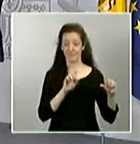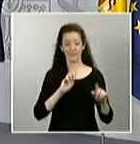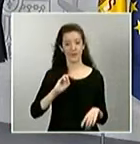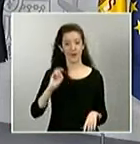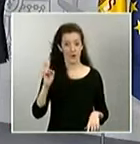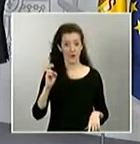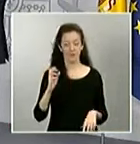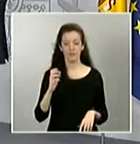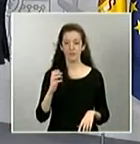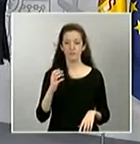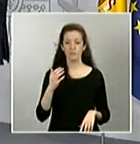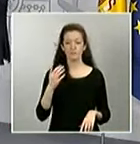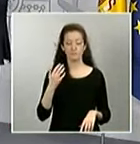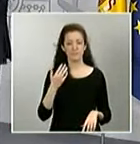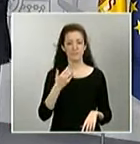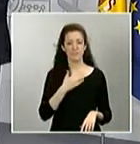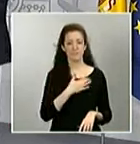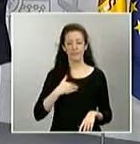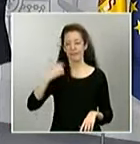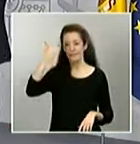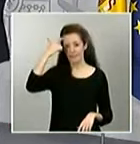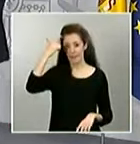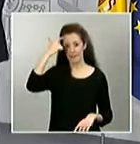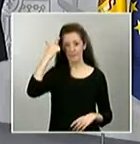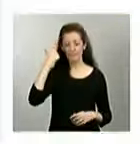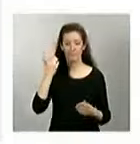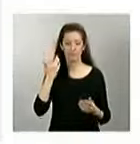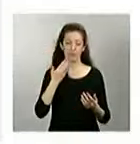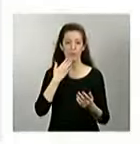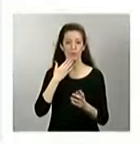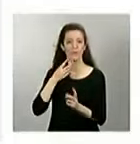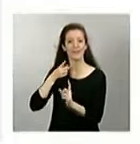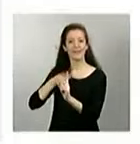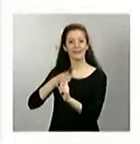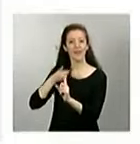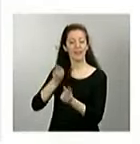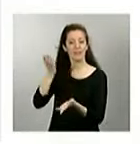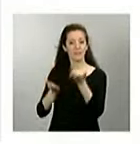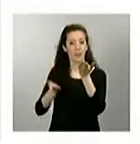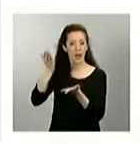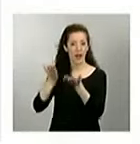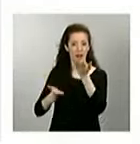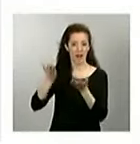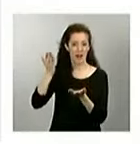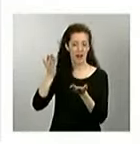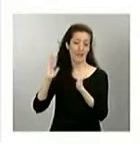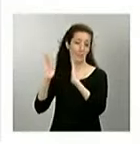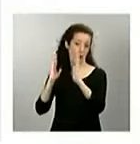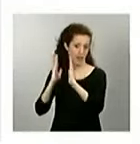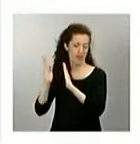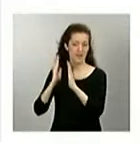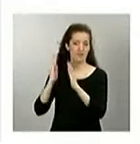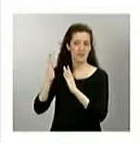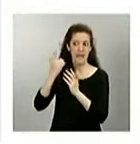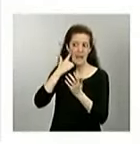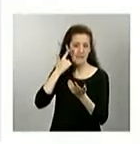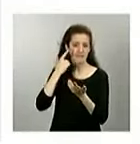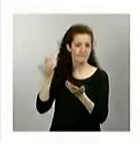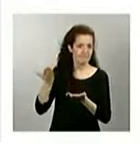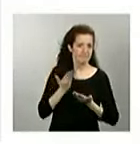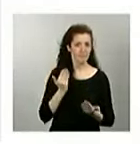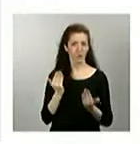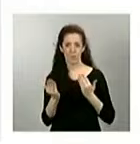este fenómeno y buscamos alguna referencia temporal que nos ayude este gráfico compara esta caída de 900.000 personas